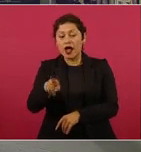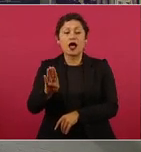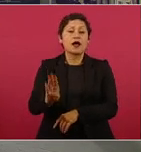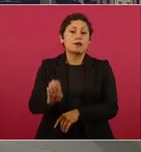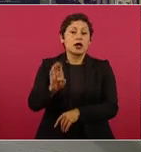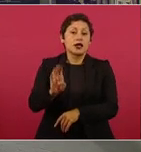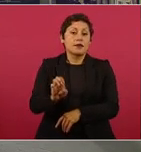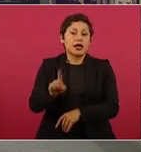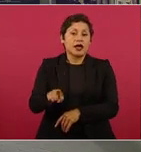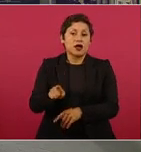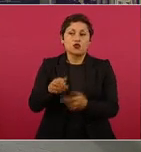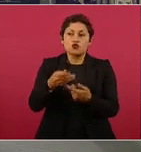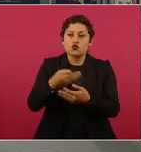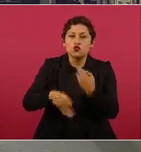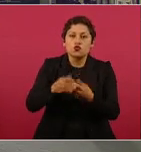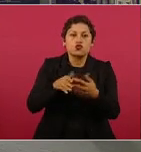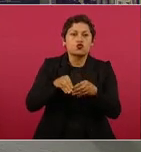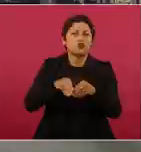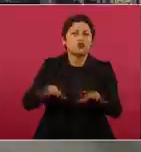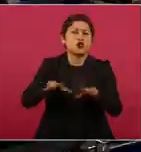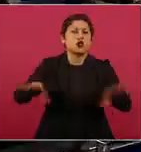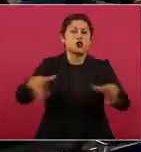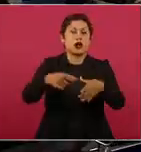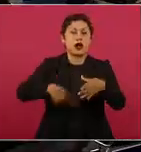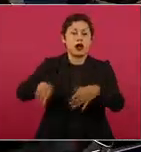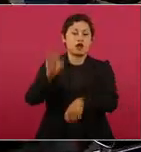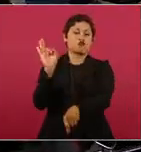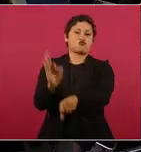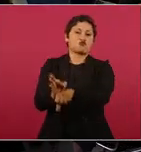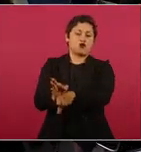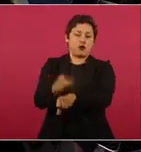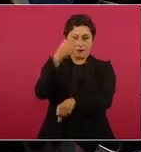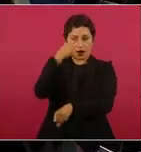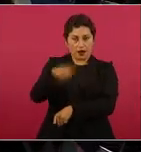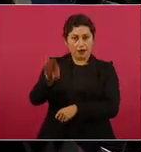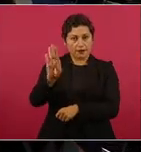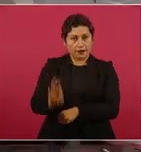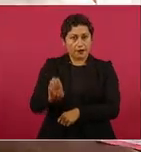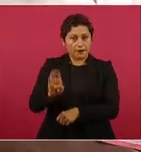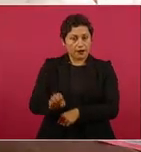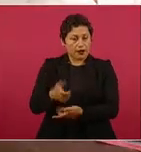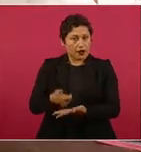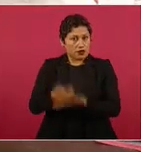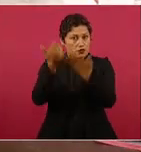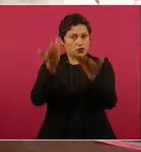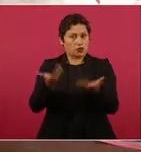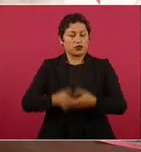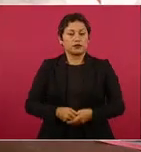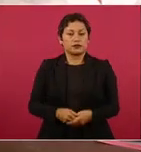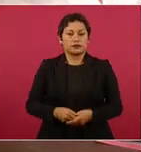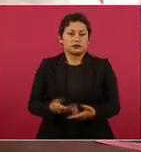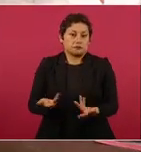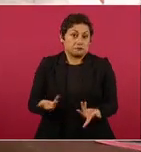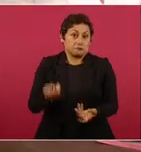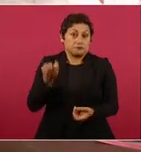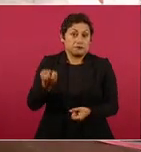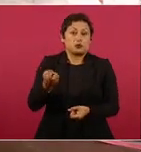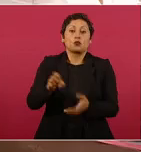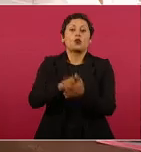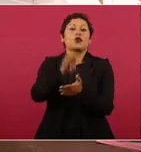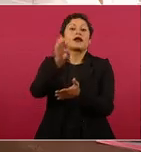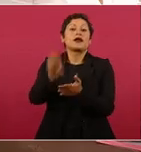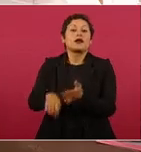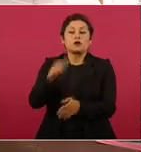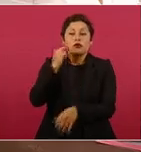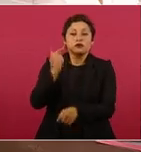a tiempo, se les va a poder dar un tratamiento adecuado a estos bebés. Obviamente también se les va a evitar que pueda haber